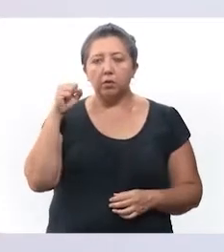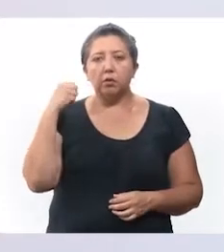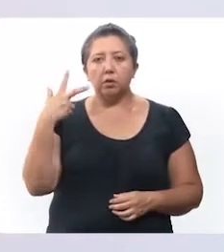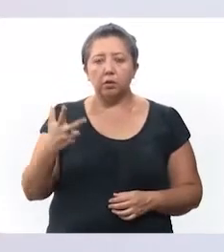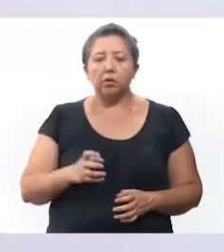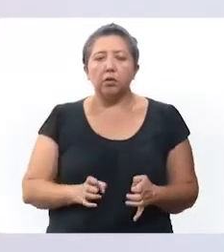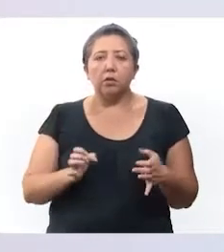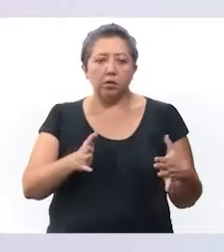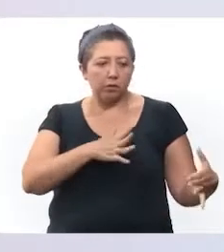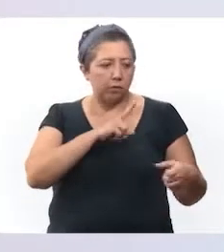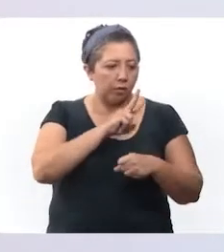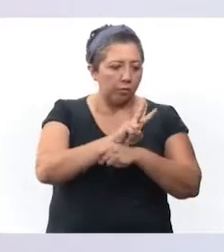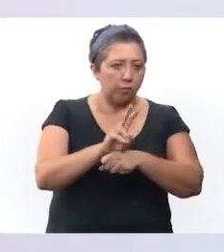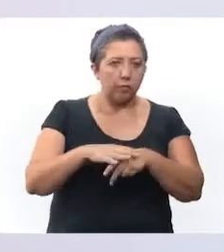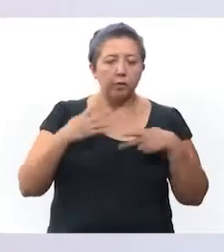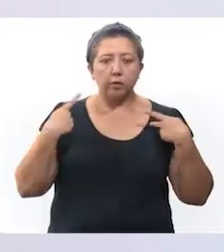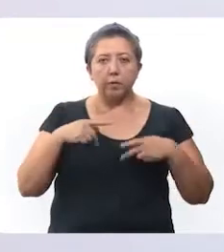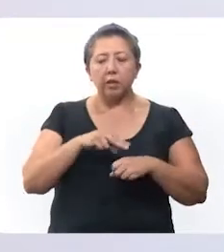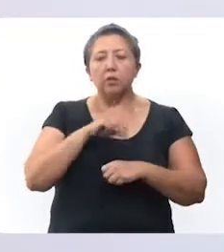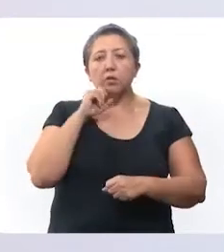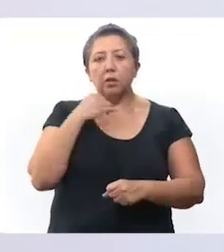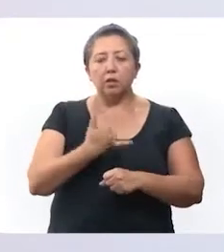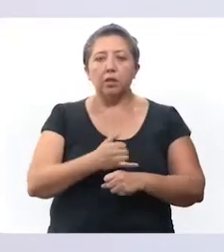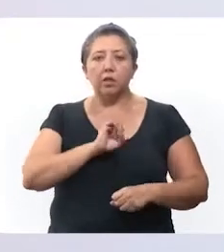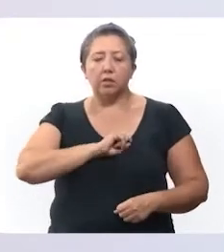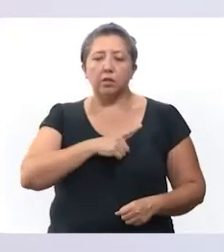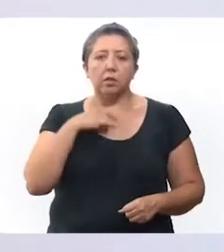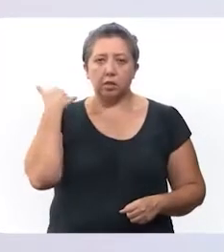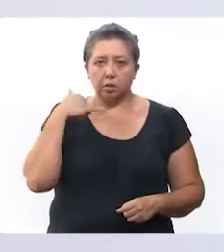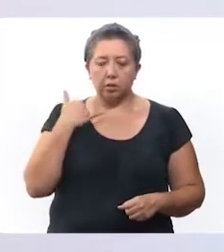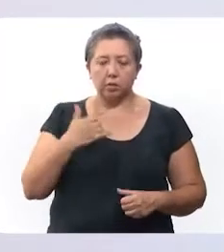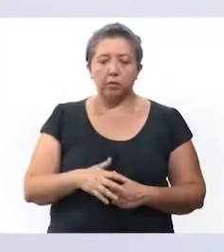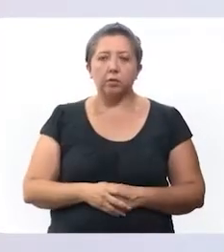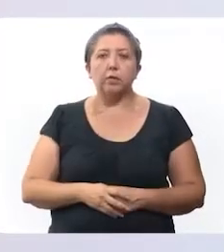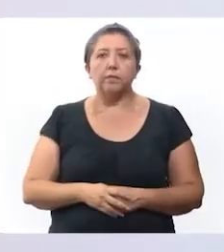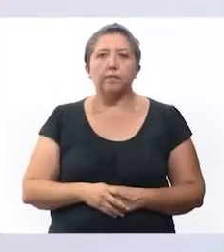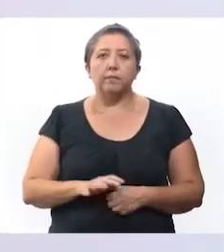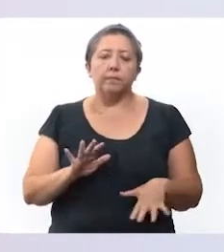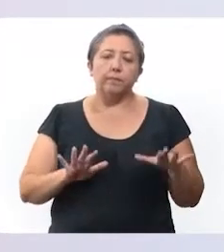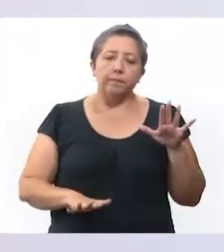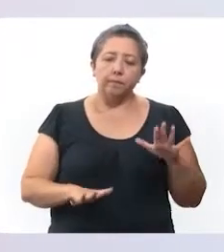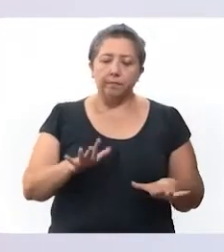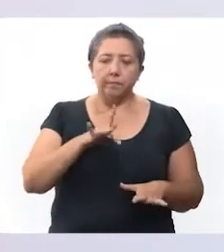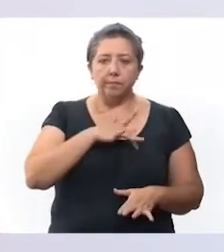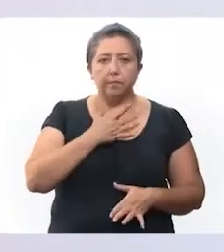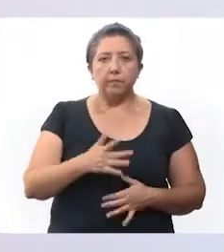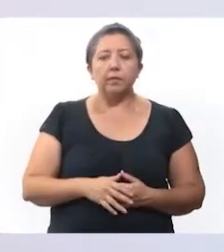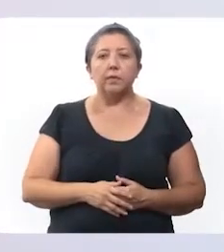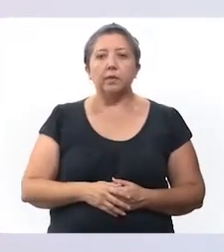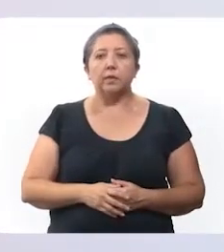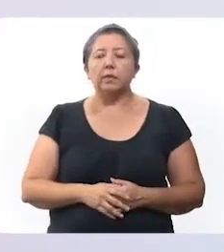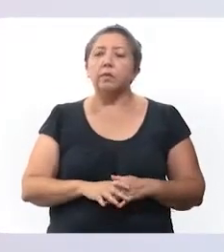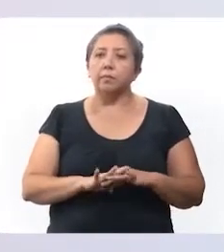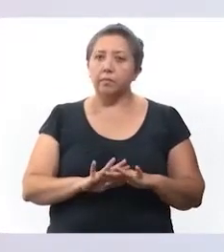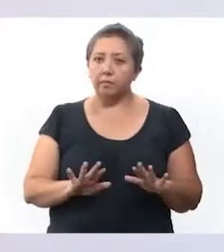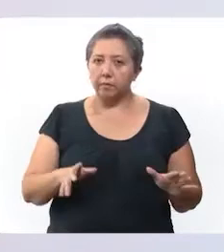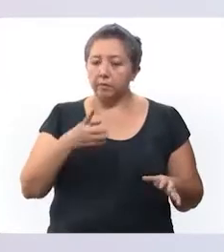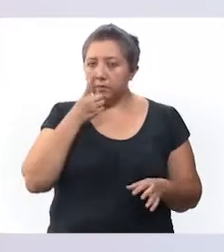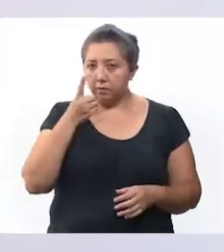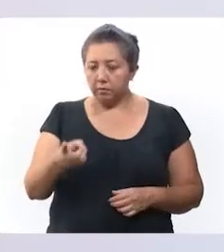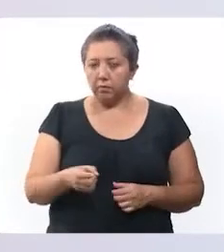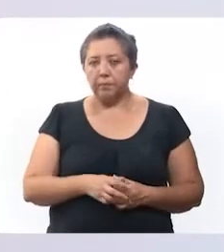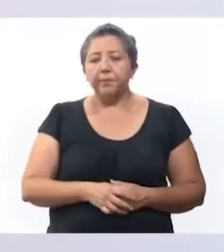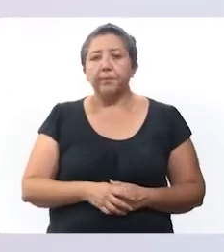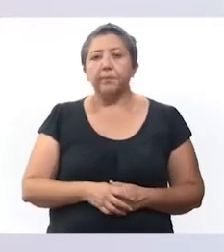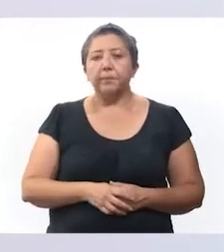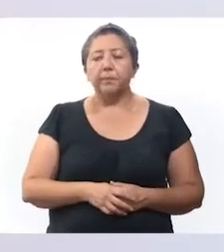están estables, aislados, monitoreados por personal médico de la Secretaría de Salud de Yucatán. Presentan síntomas leves. Como ya